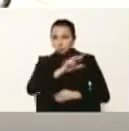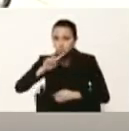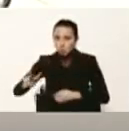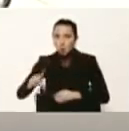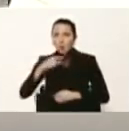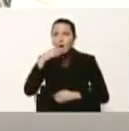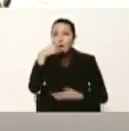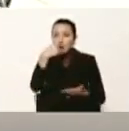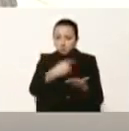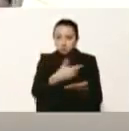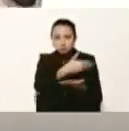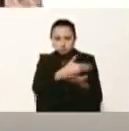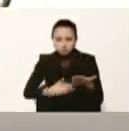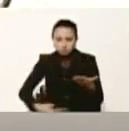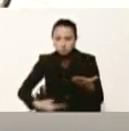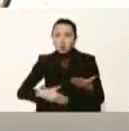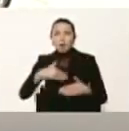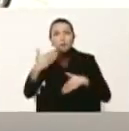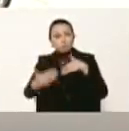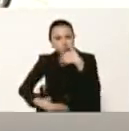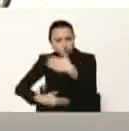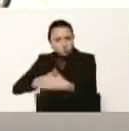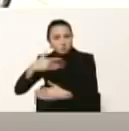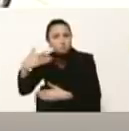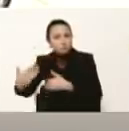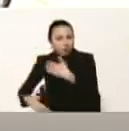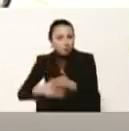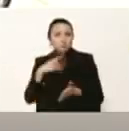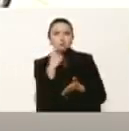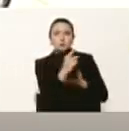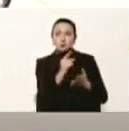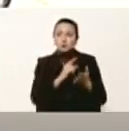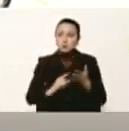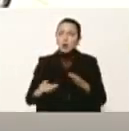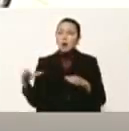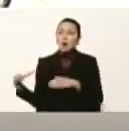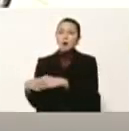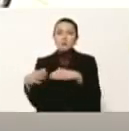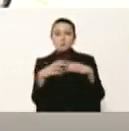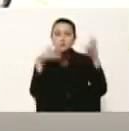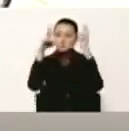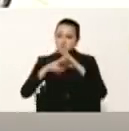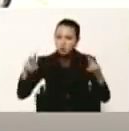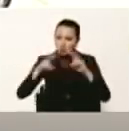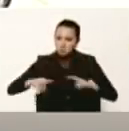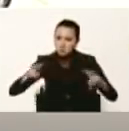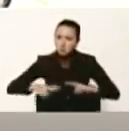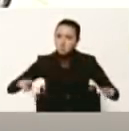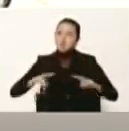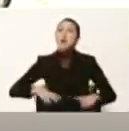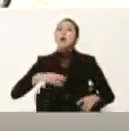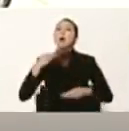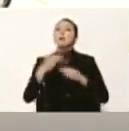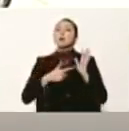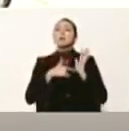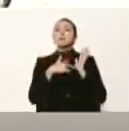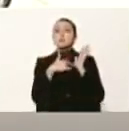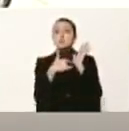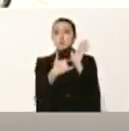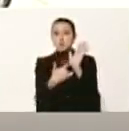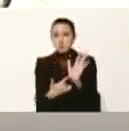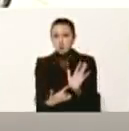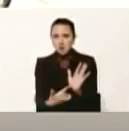identificados. A medida que vayamos en la identificación, que nuestros cuerpos de investigación científica